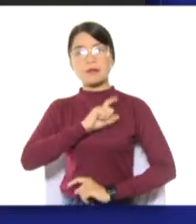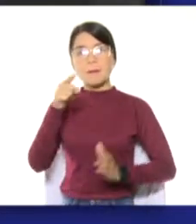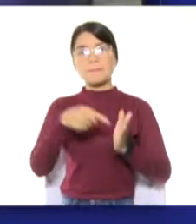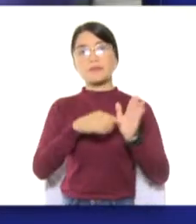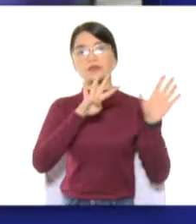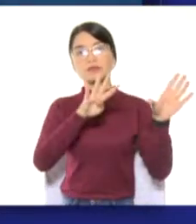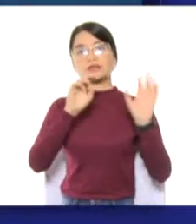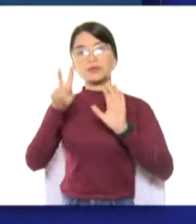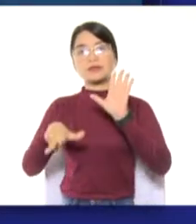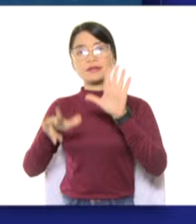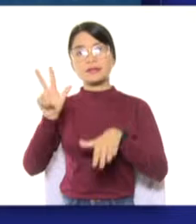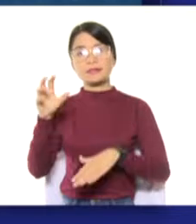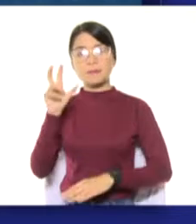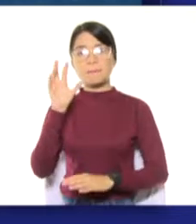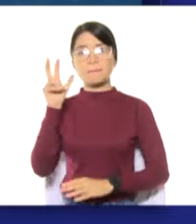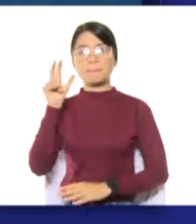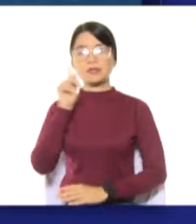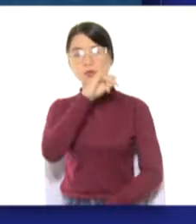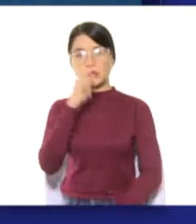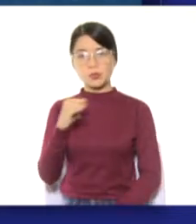Maracaibo.